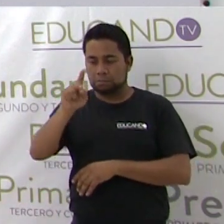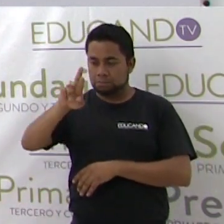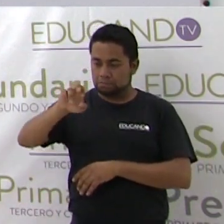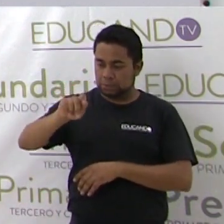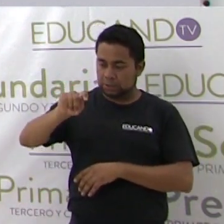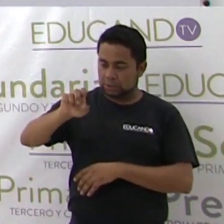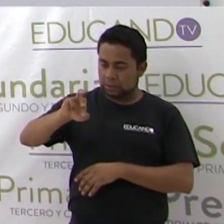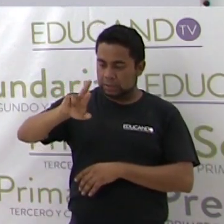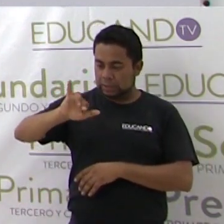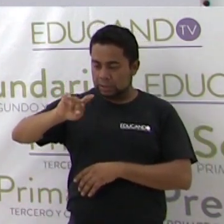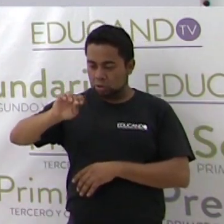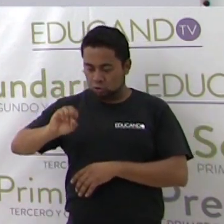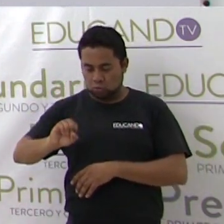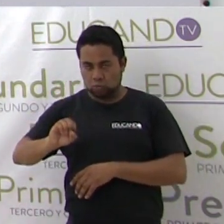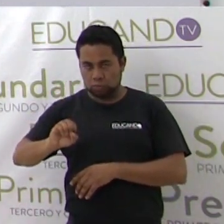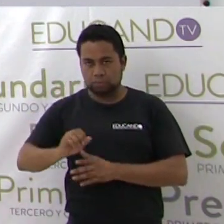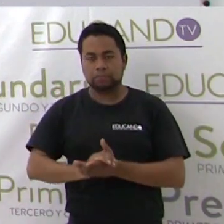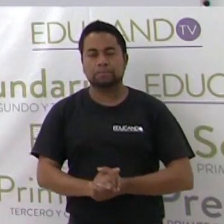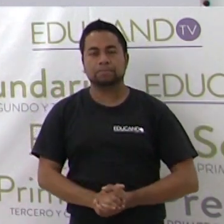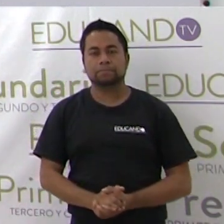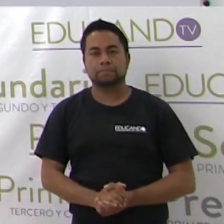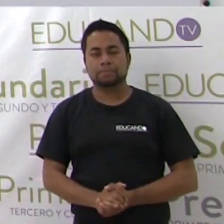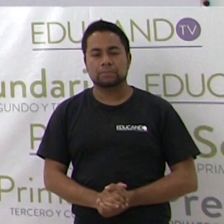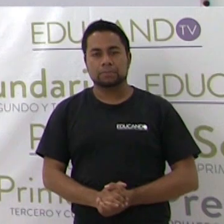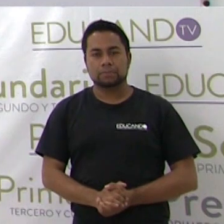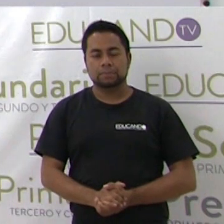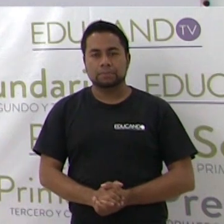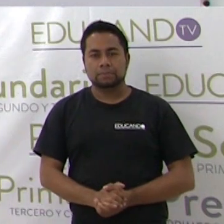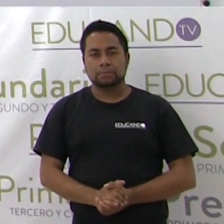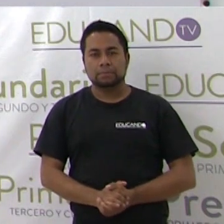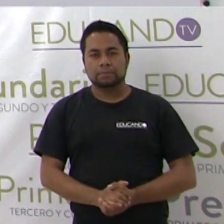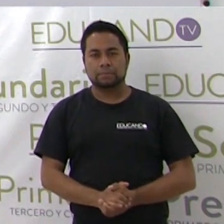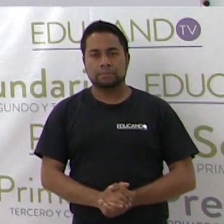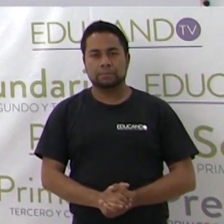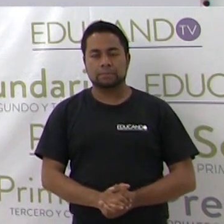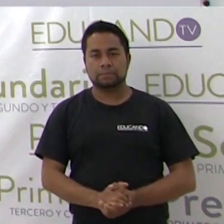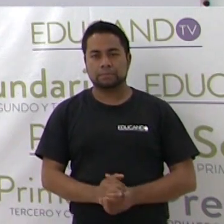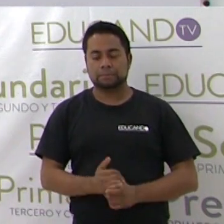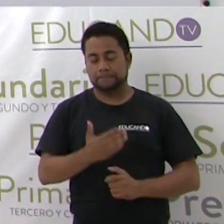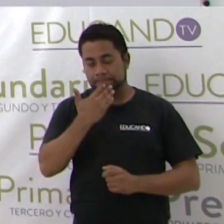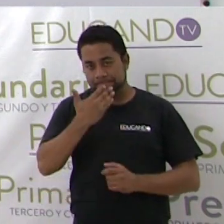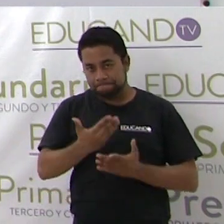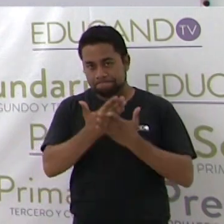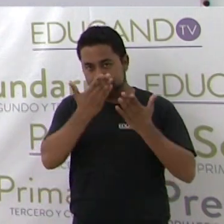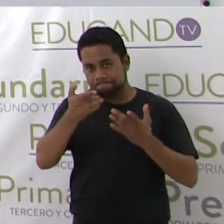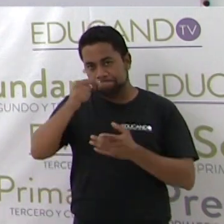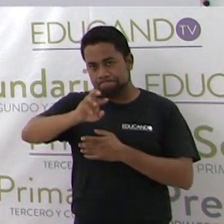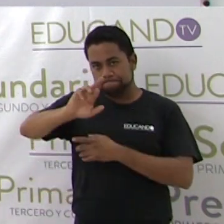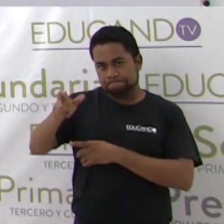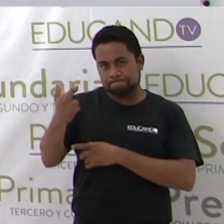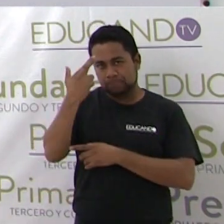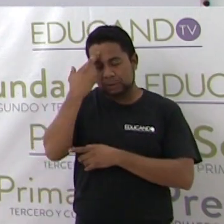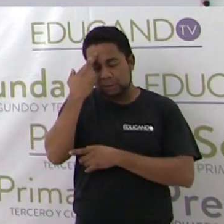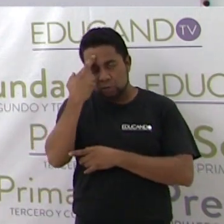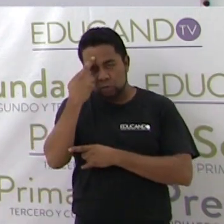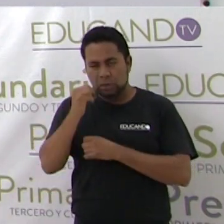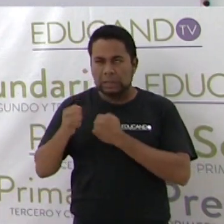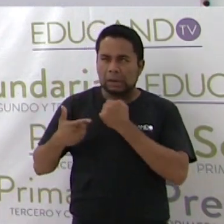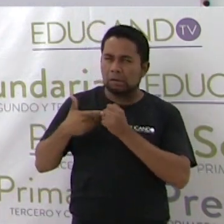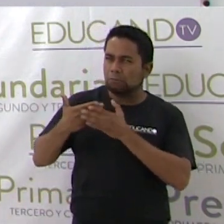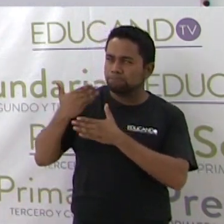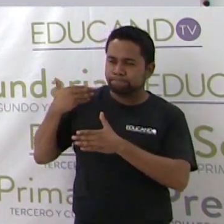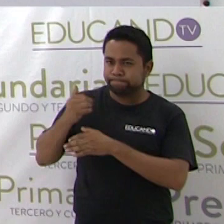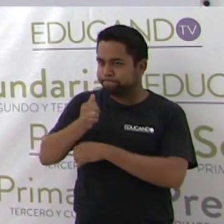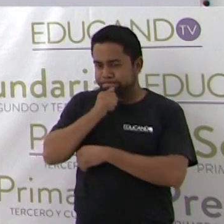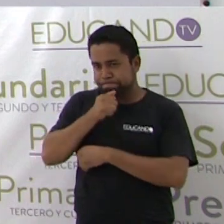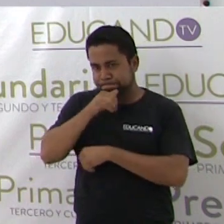pretérito. Ahora, vamos a recordar algo de lo que no hemos hablado, que